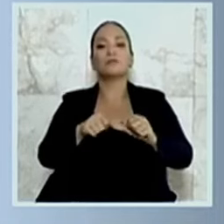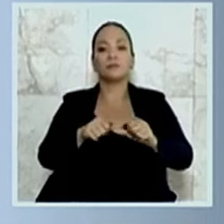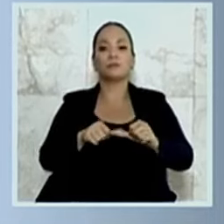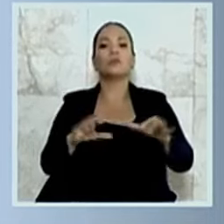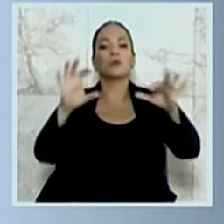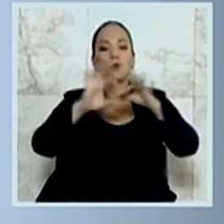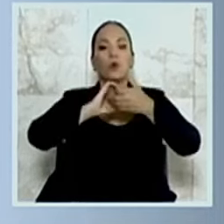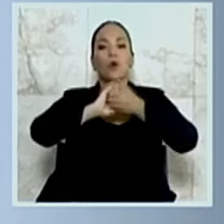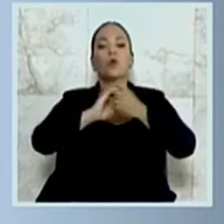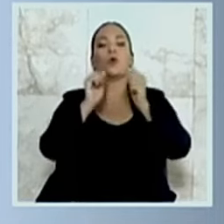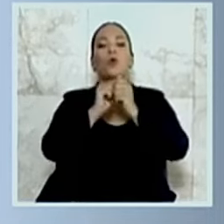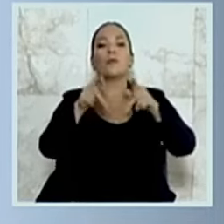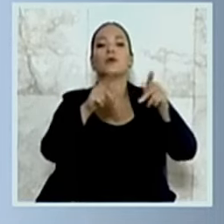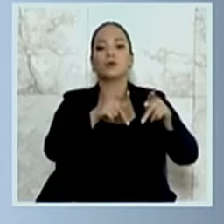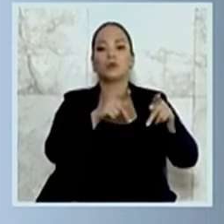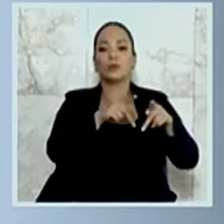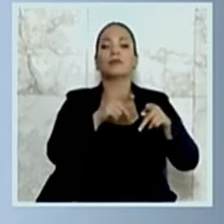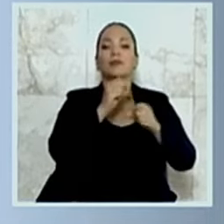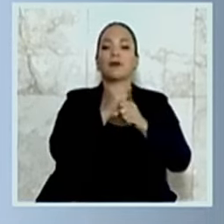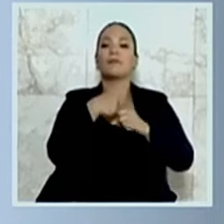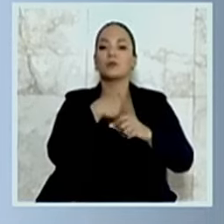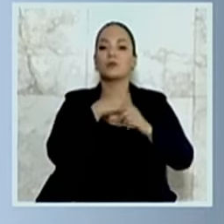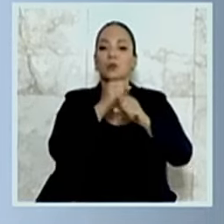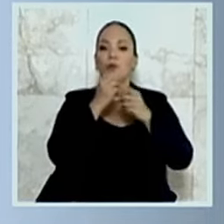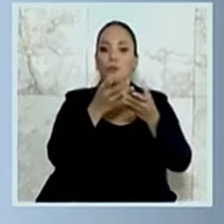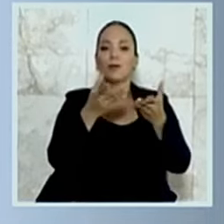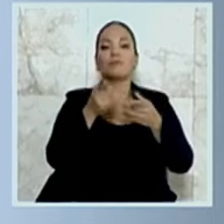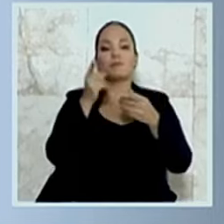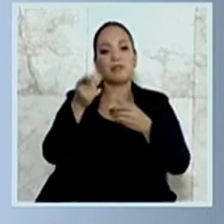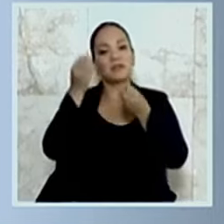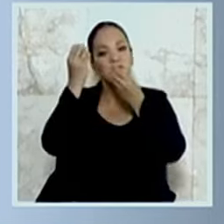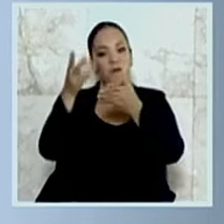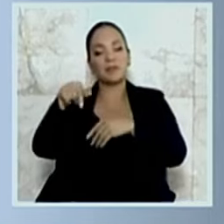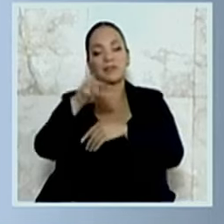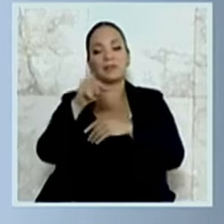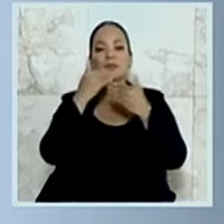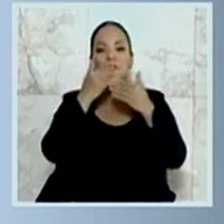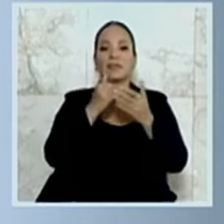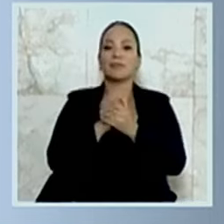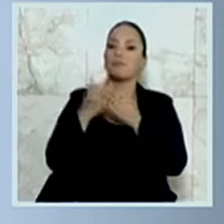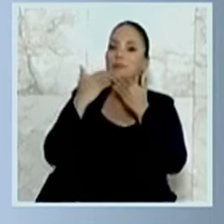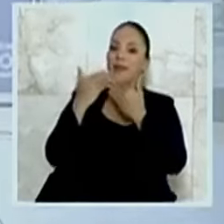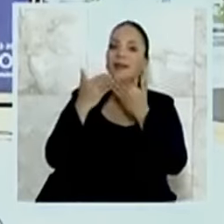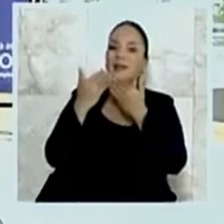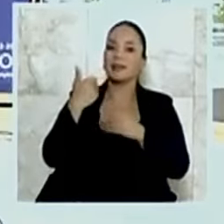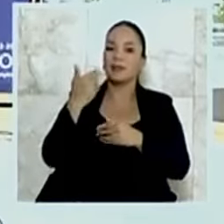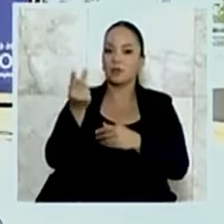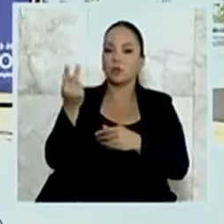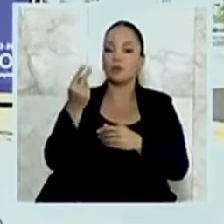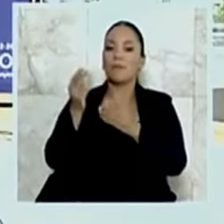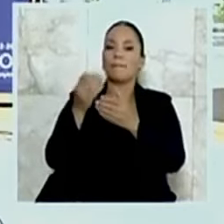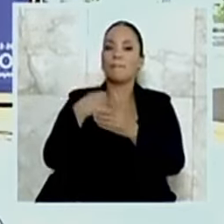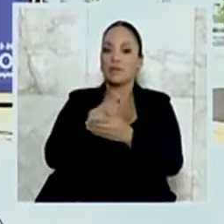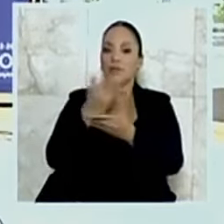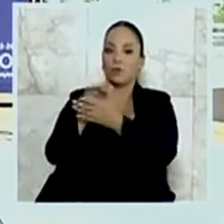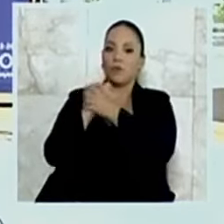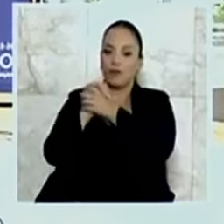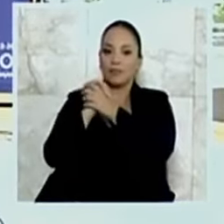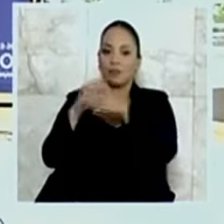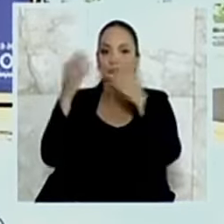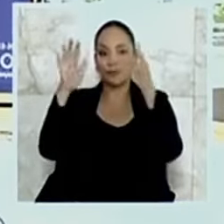estamos mal. No se vale, aquí la seguridad es para todos los costarricenses y en esta ardua lucha vamos a seguir en unión con los compañeros